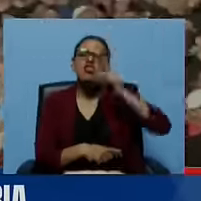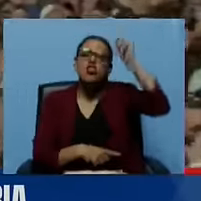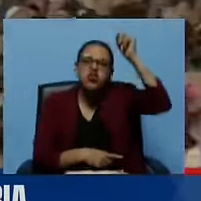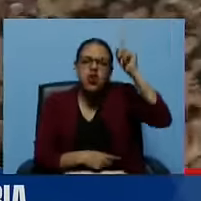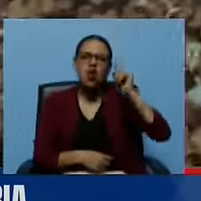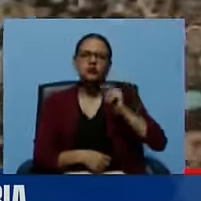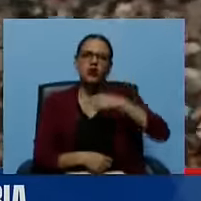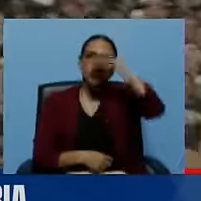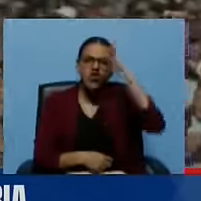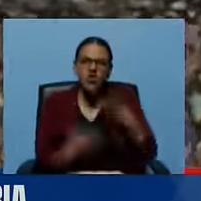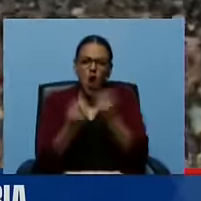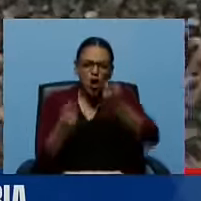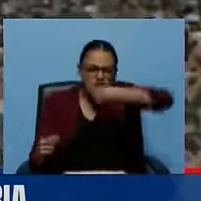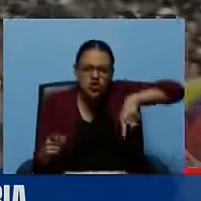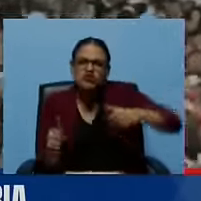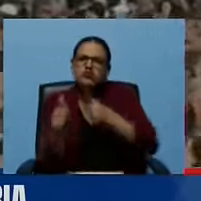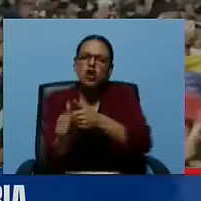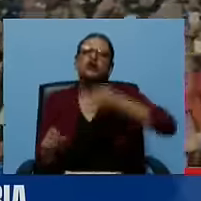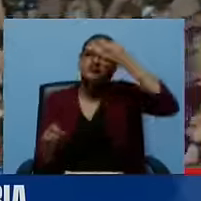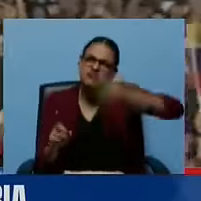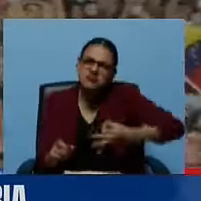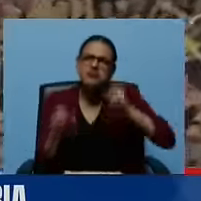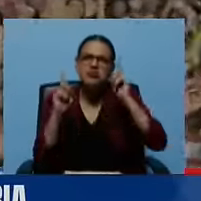creador, Dios con nosotros siempre.